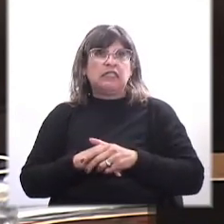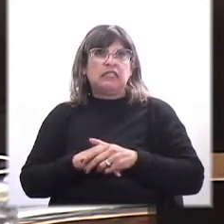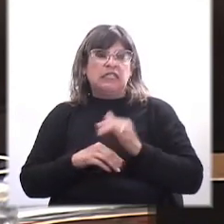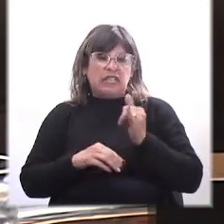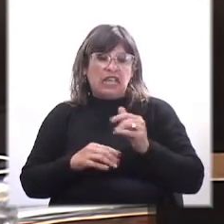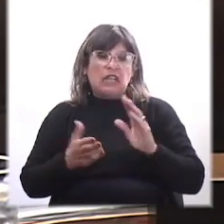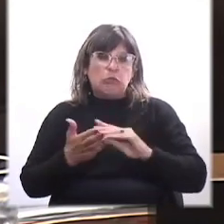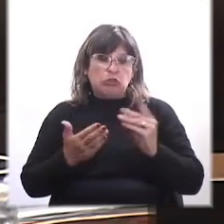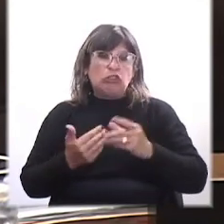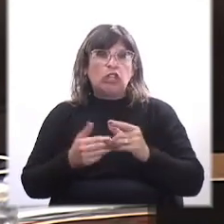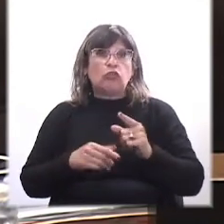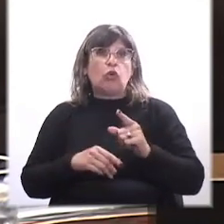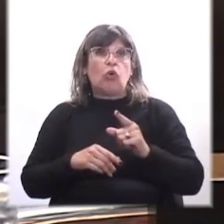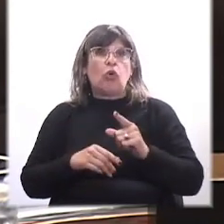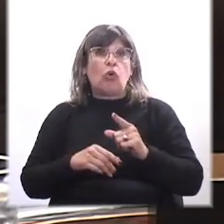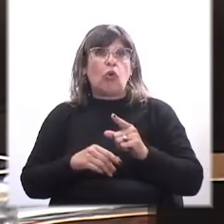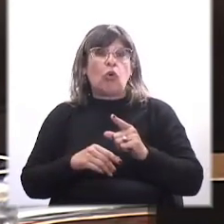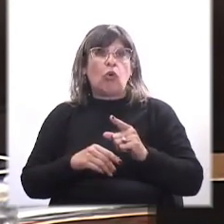un rol